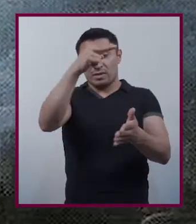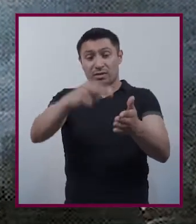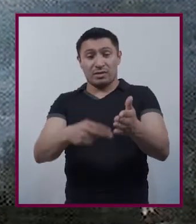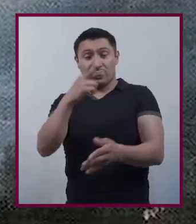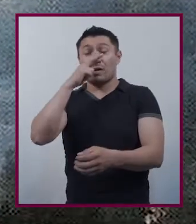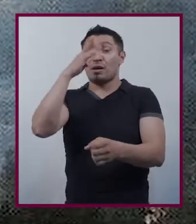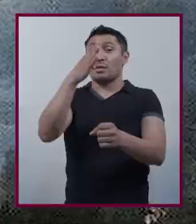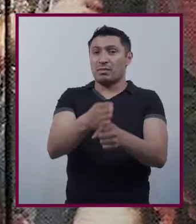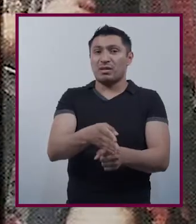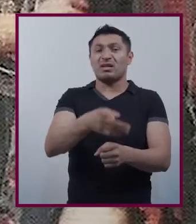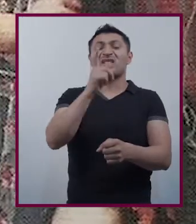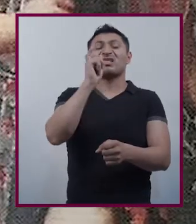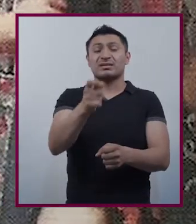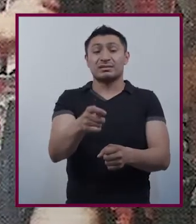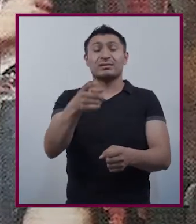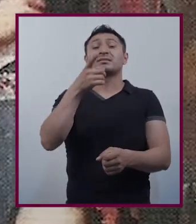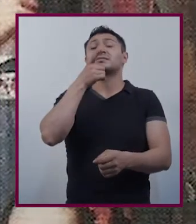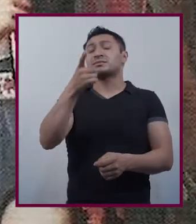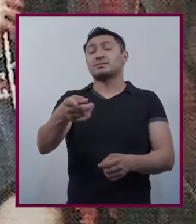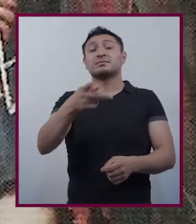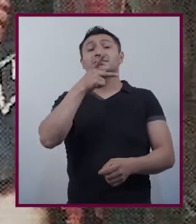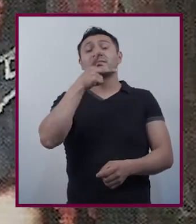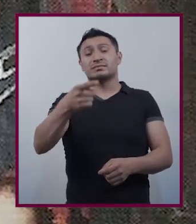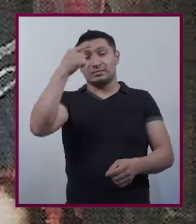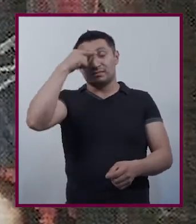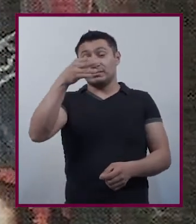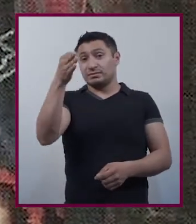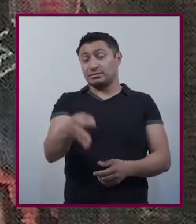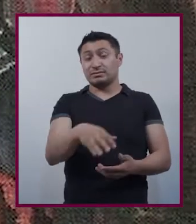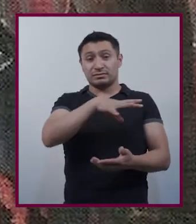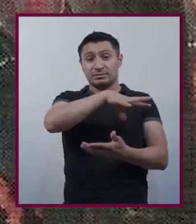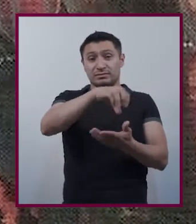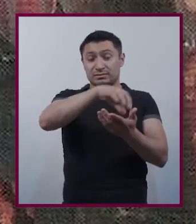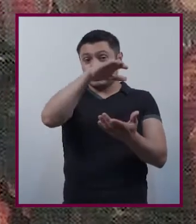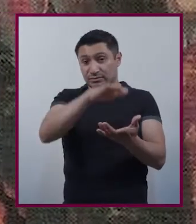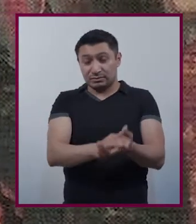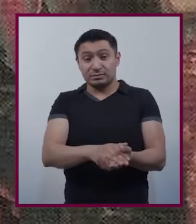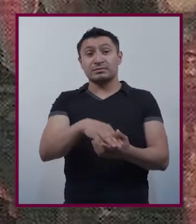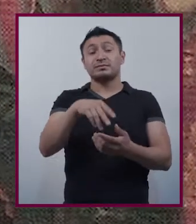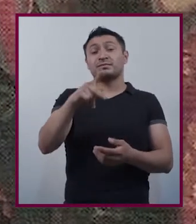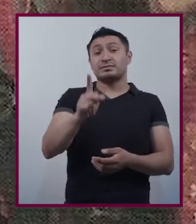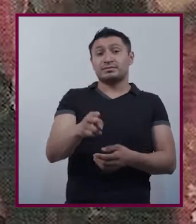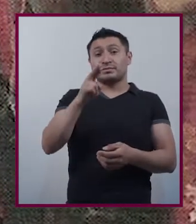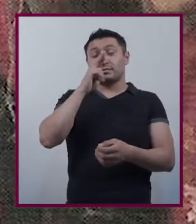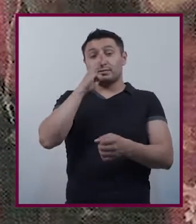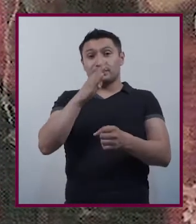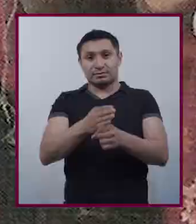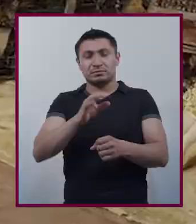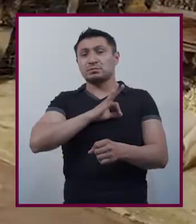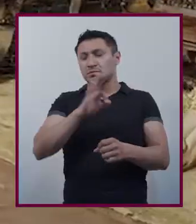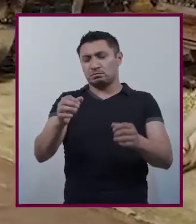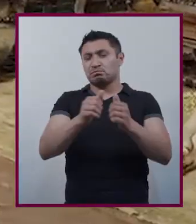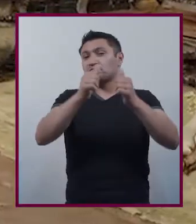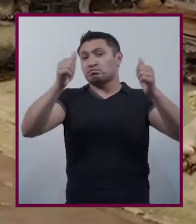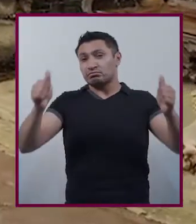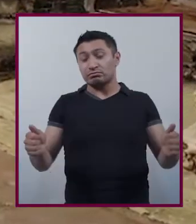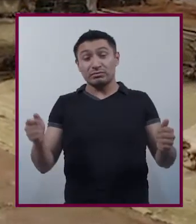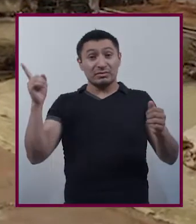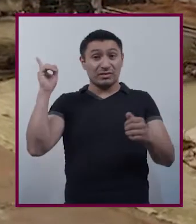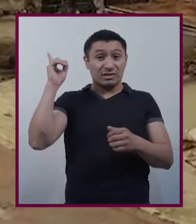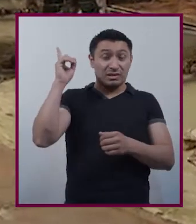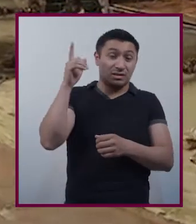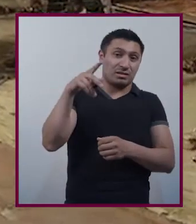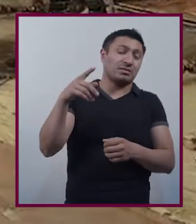esponsables, es decir, dieron su palabra para contraer matrimonio. Aunque los esponsales se podían romper,